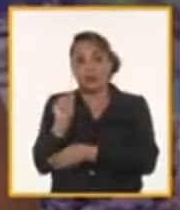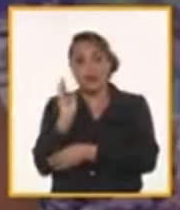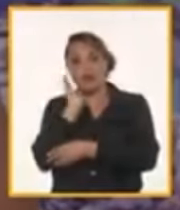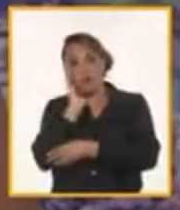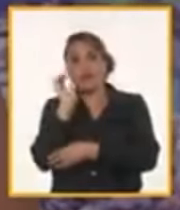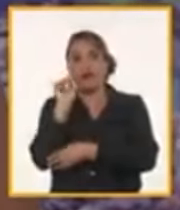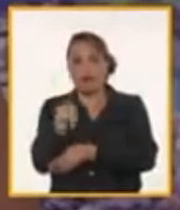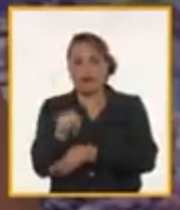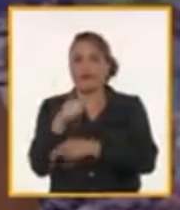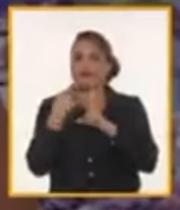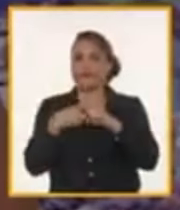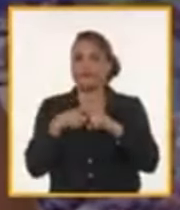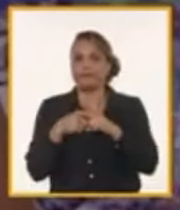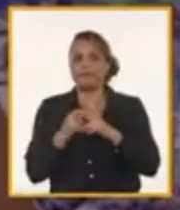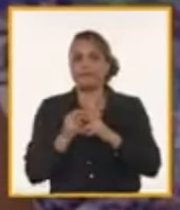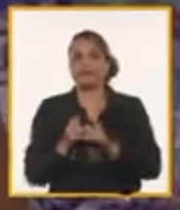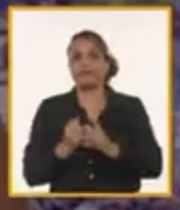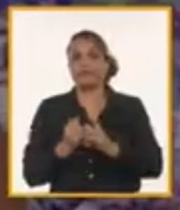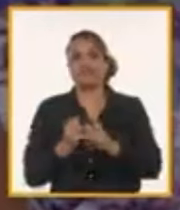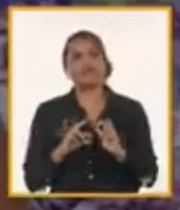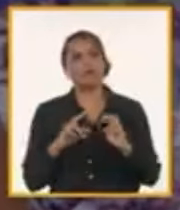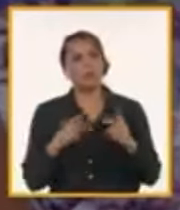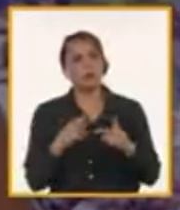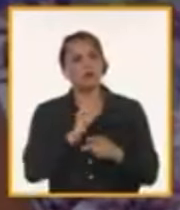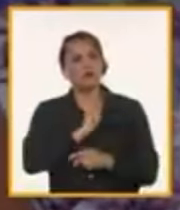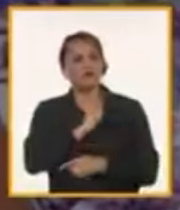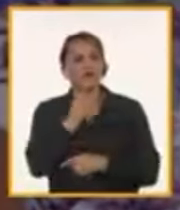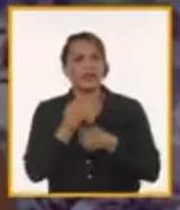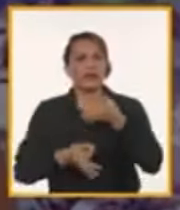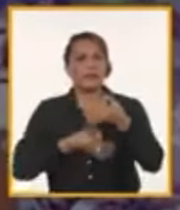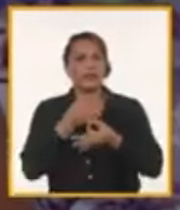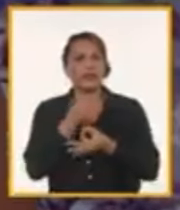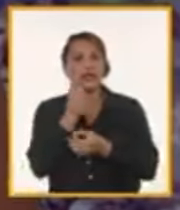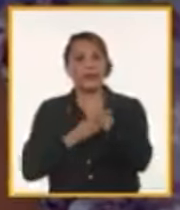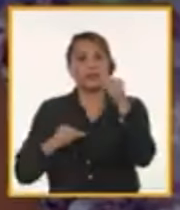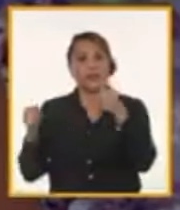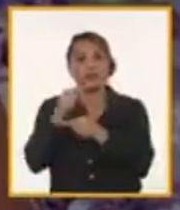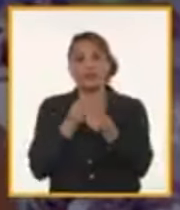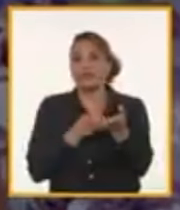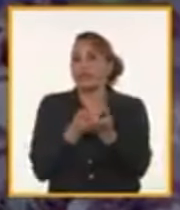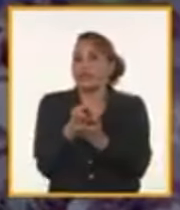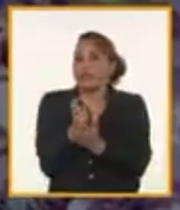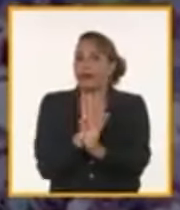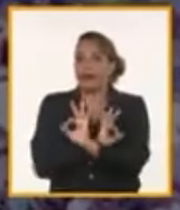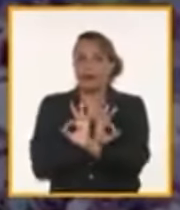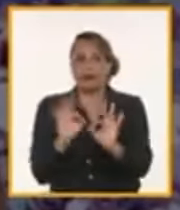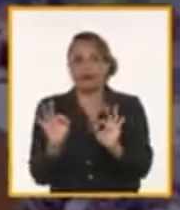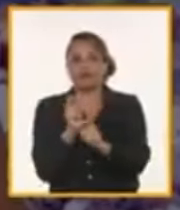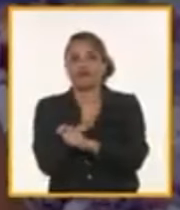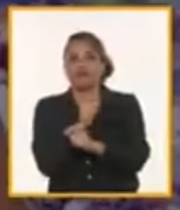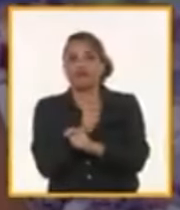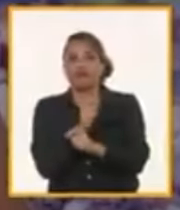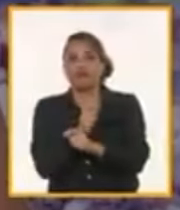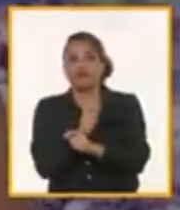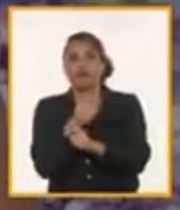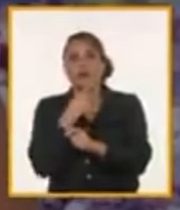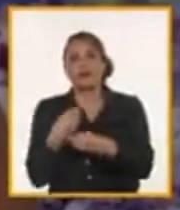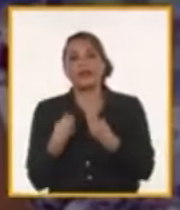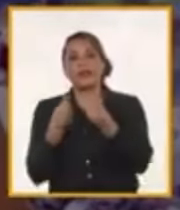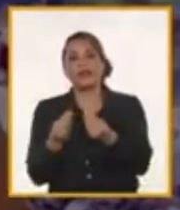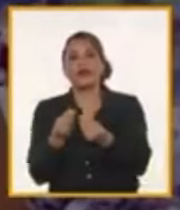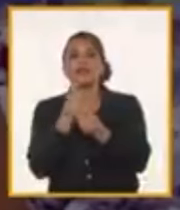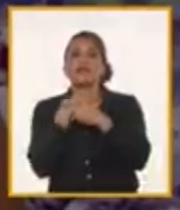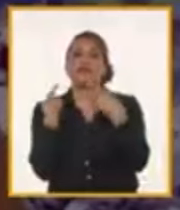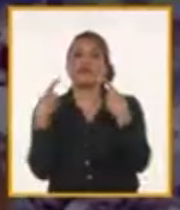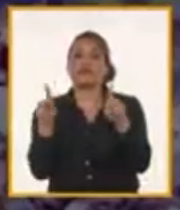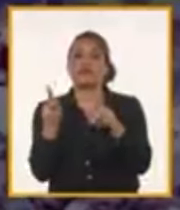la prioridad número uno de esta de nuestra universidad es mantener la calidad de la formación para entregar a la sociedad profesional de la